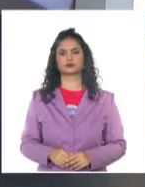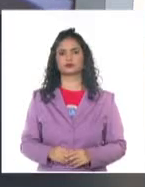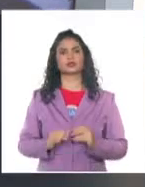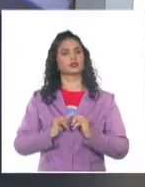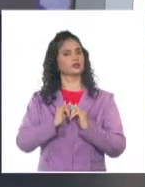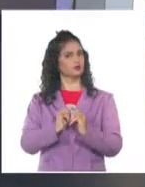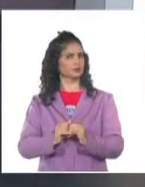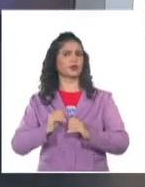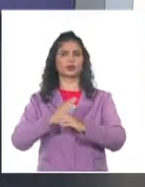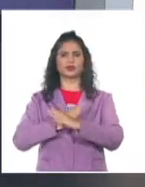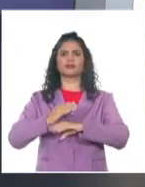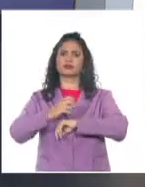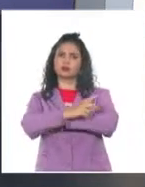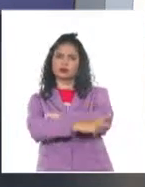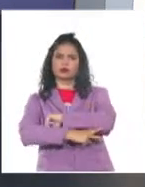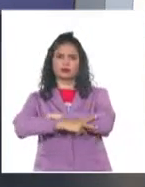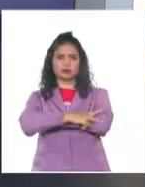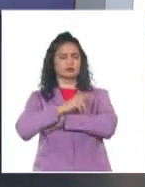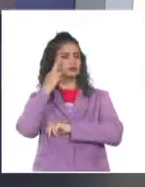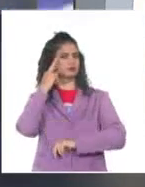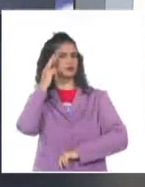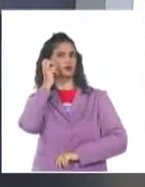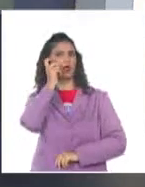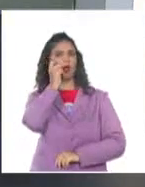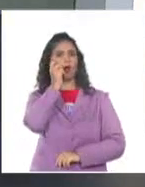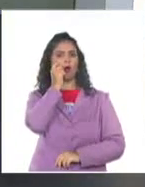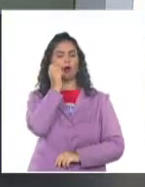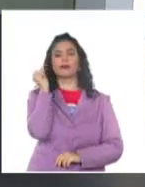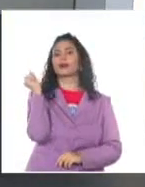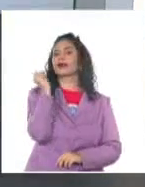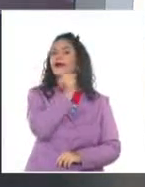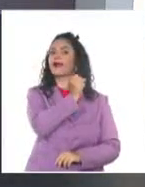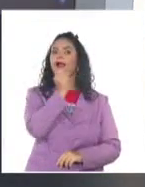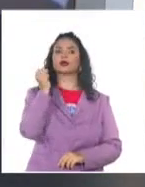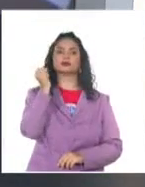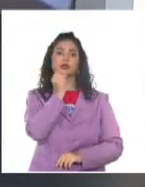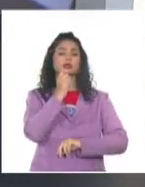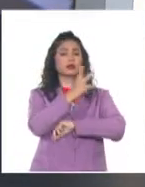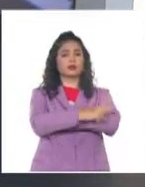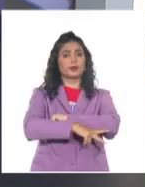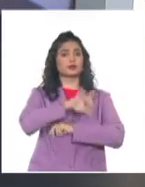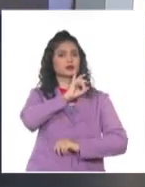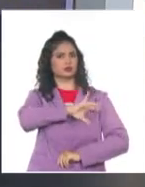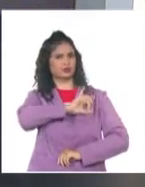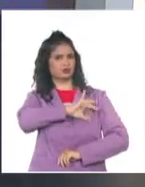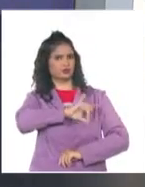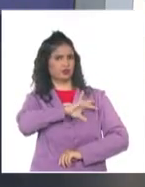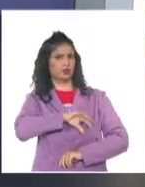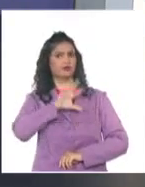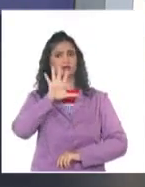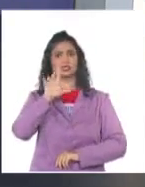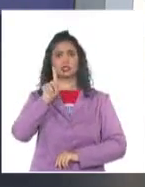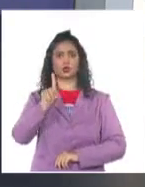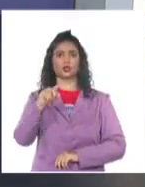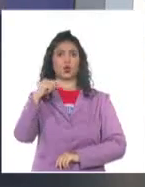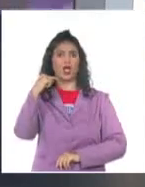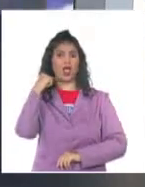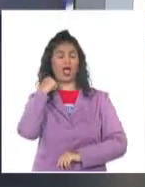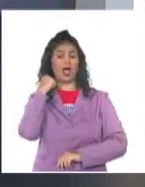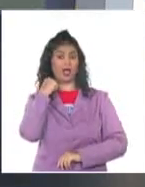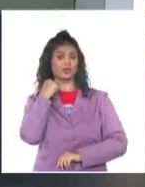al famoso cantante y compositor chileno Víctor Jara, a 51 años de su asesinato a manos de la dictadura de Augusto